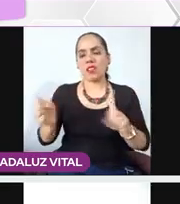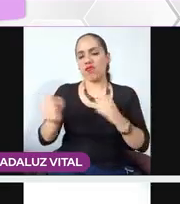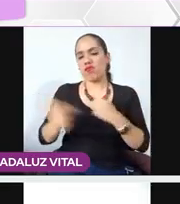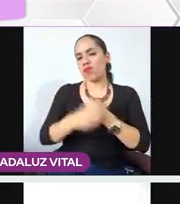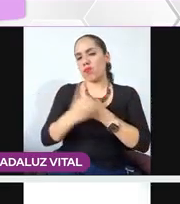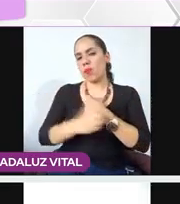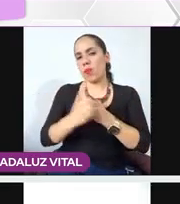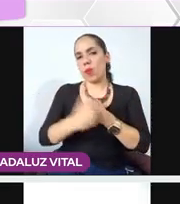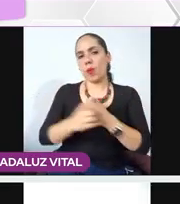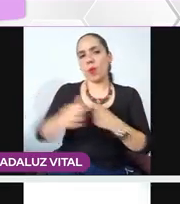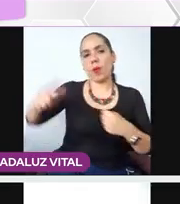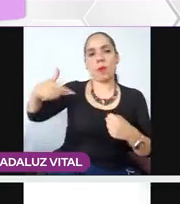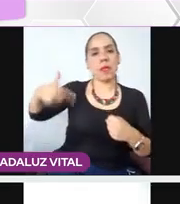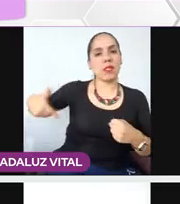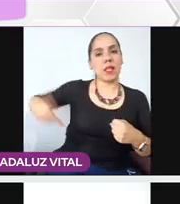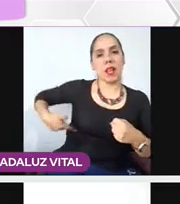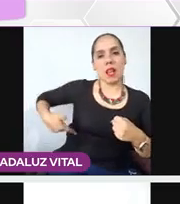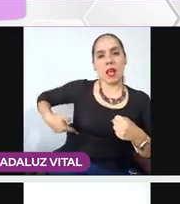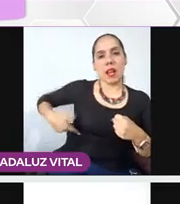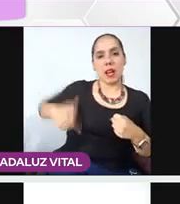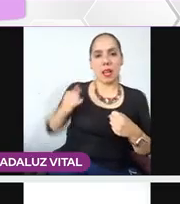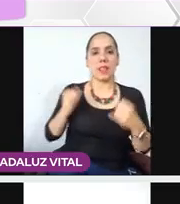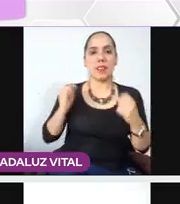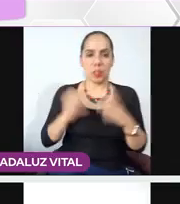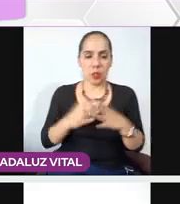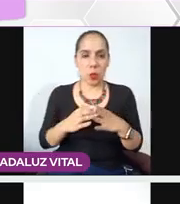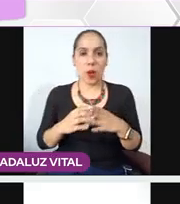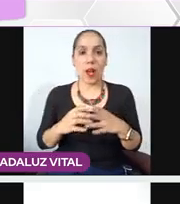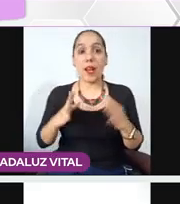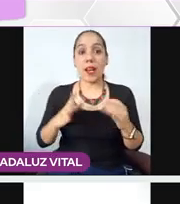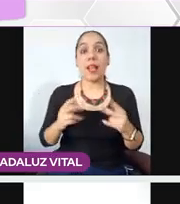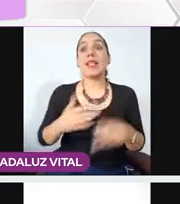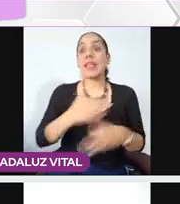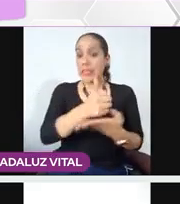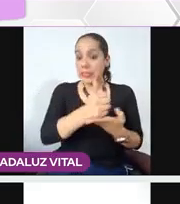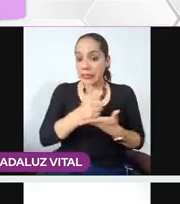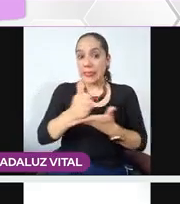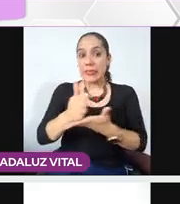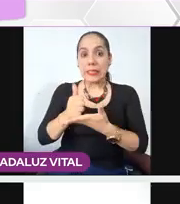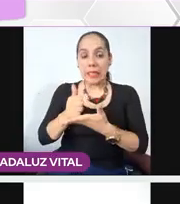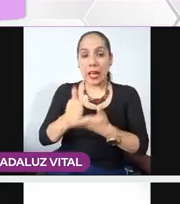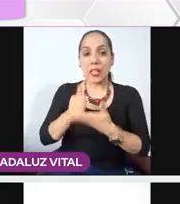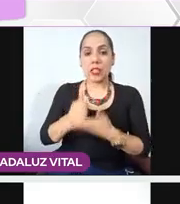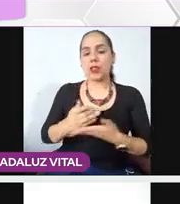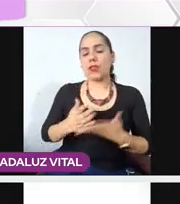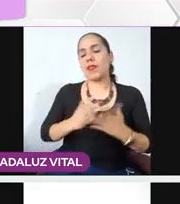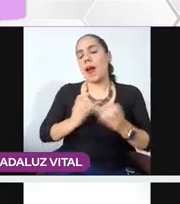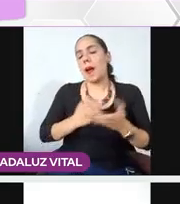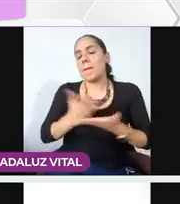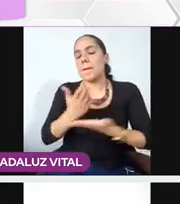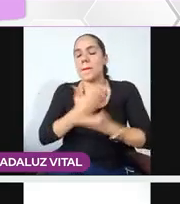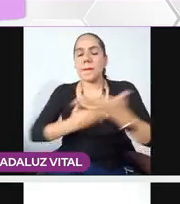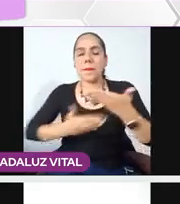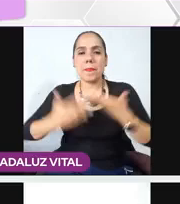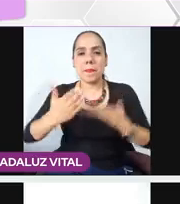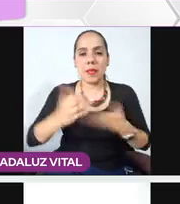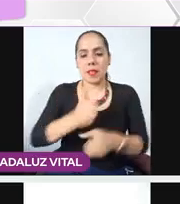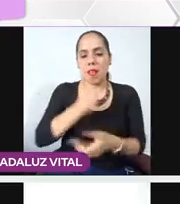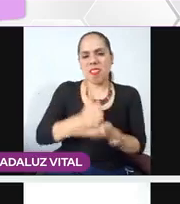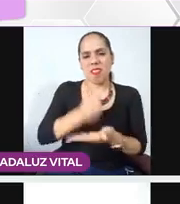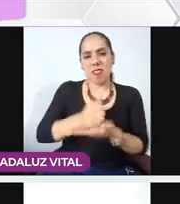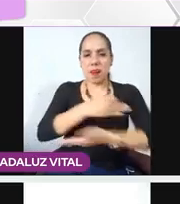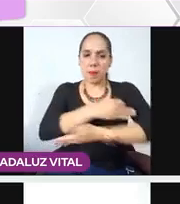4 años y forma parte de Armonía Familiar, brindando terapia familiar de pareja individual e infantil.